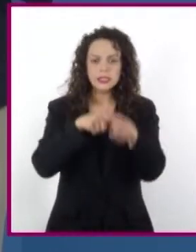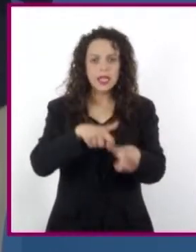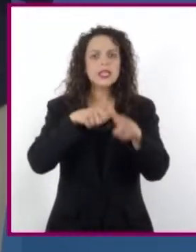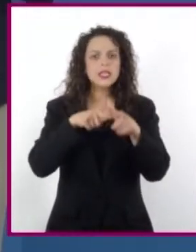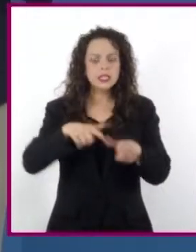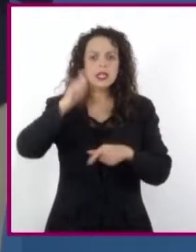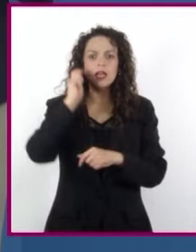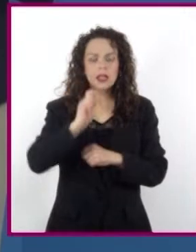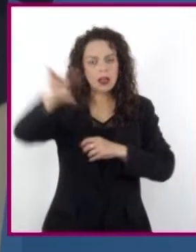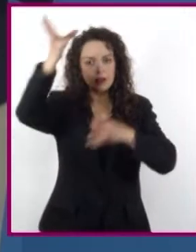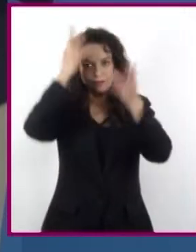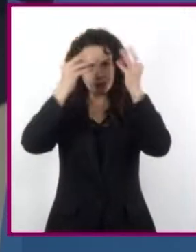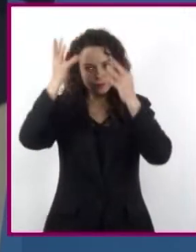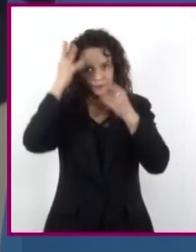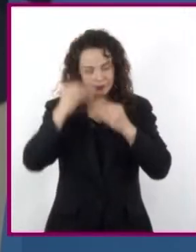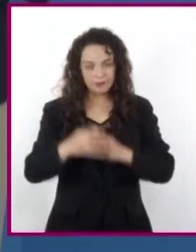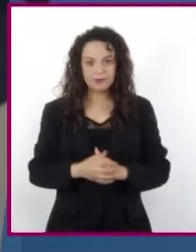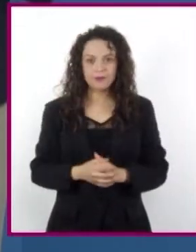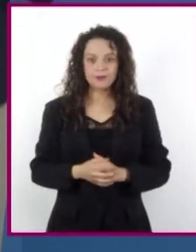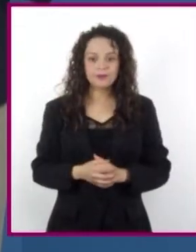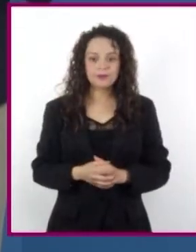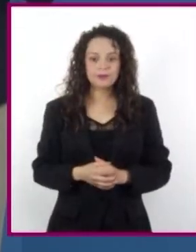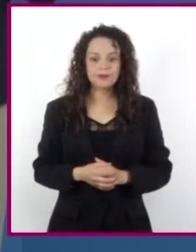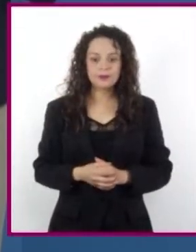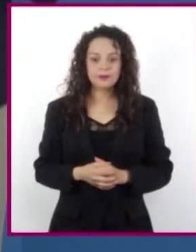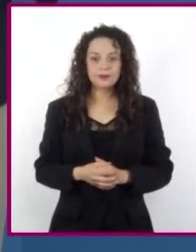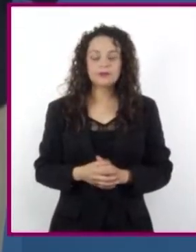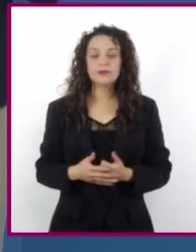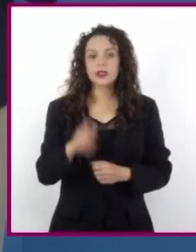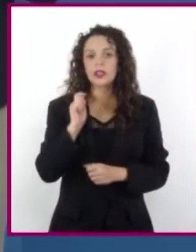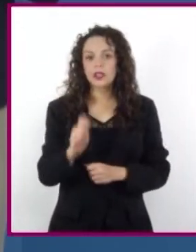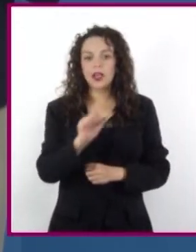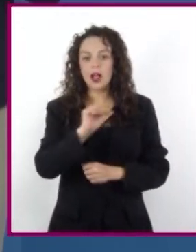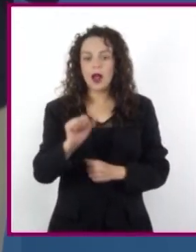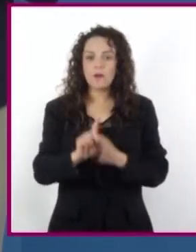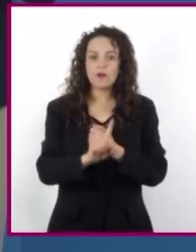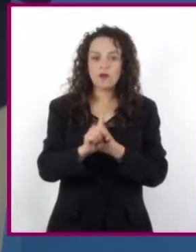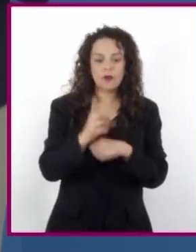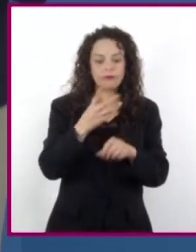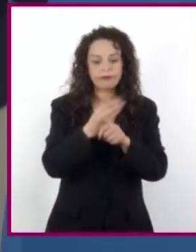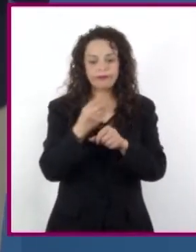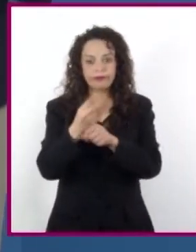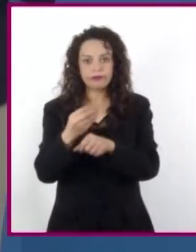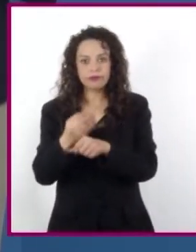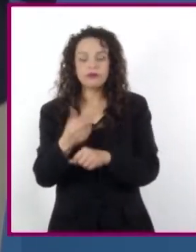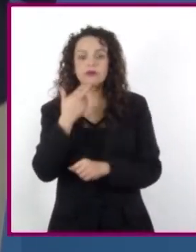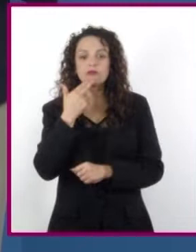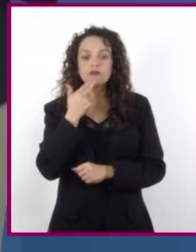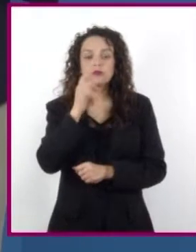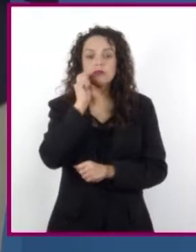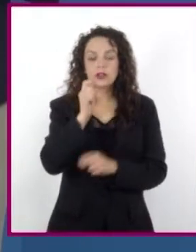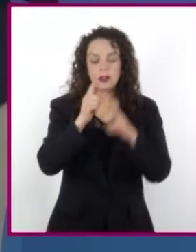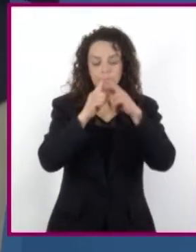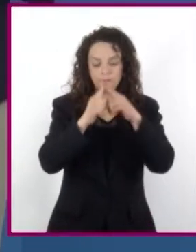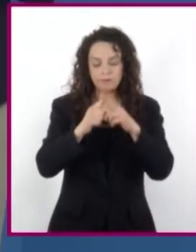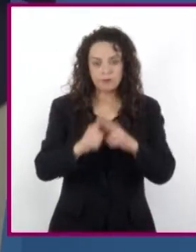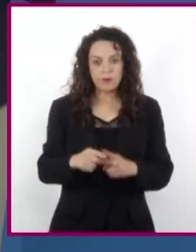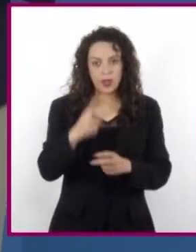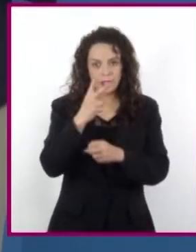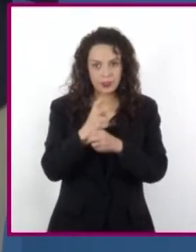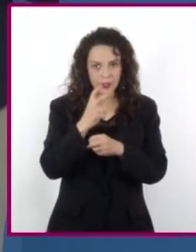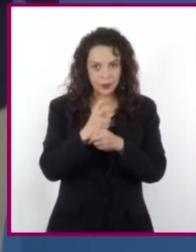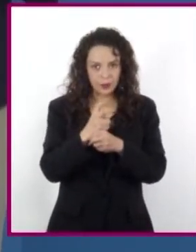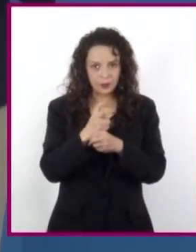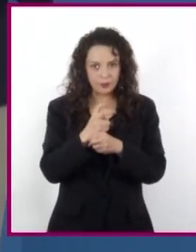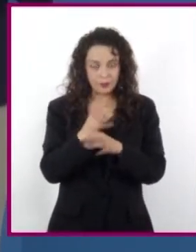el aprendizaje esperado. Resuelve problemas que implican el uso de ecuaciones de segundo grado. ¿Están